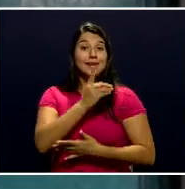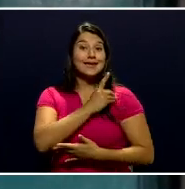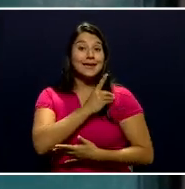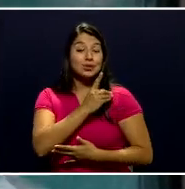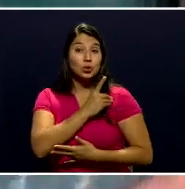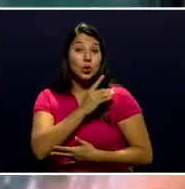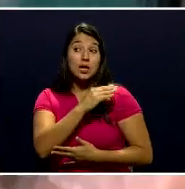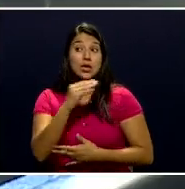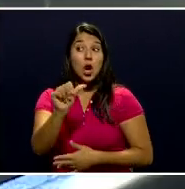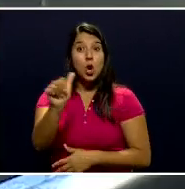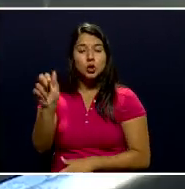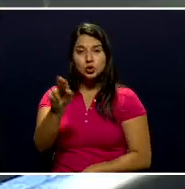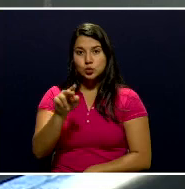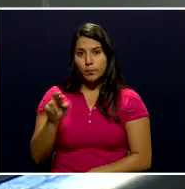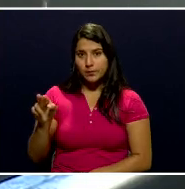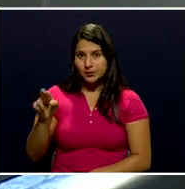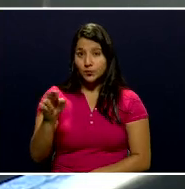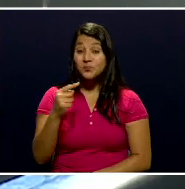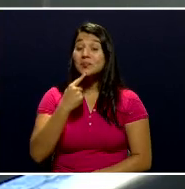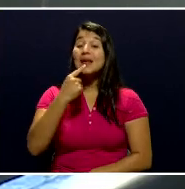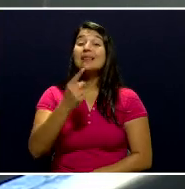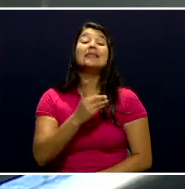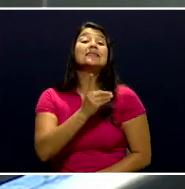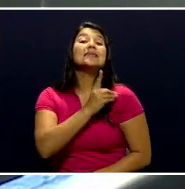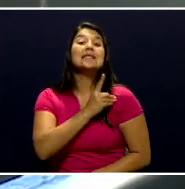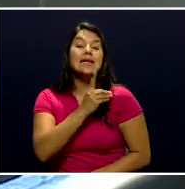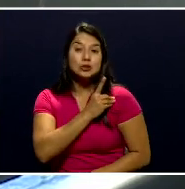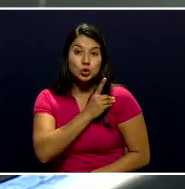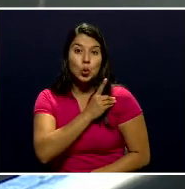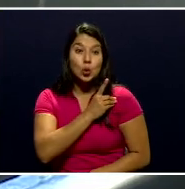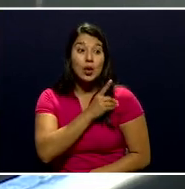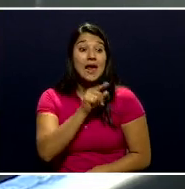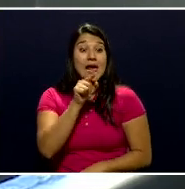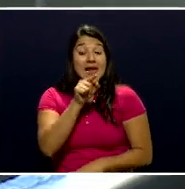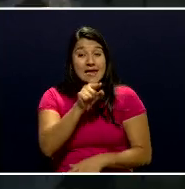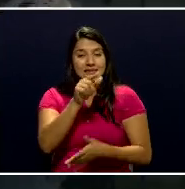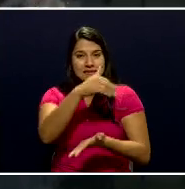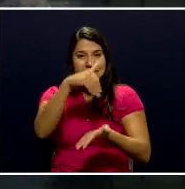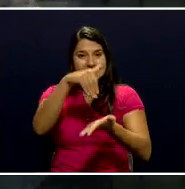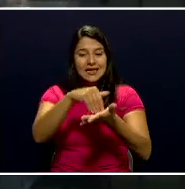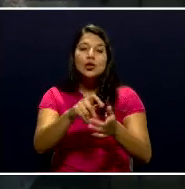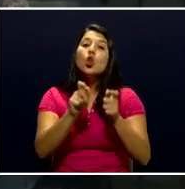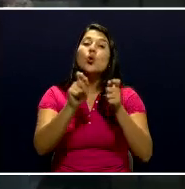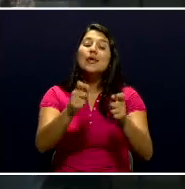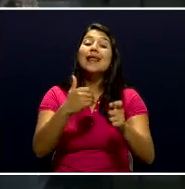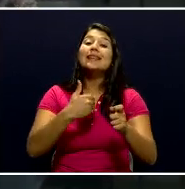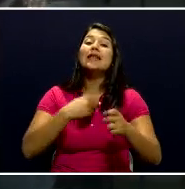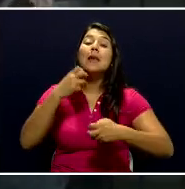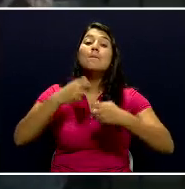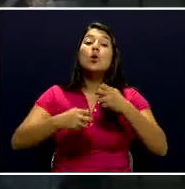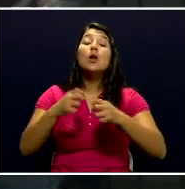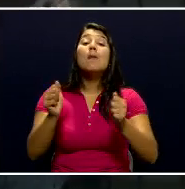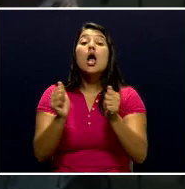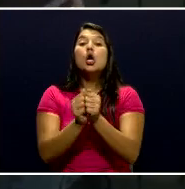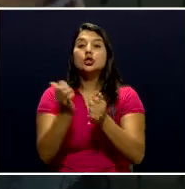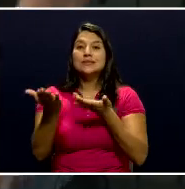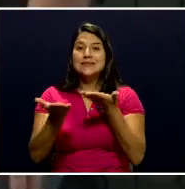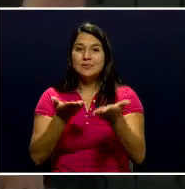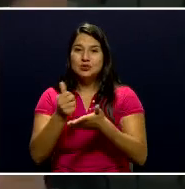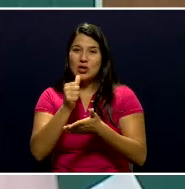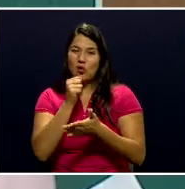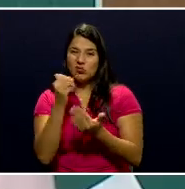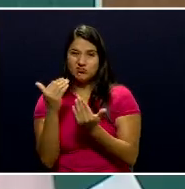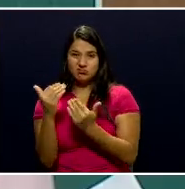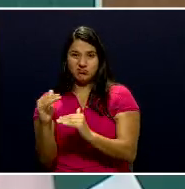los demás compañeros. Según la directora, ellos son de esos centros educativos que tienen problemas con el abastecimiento de agua